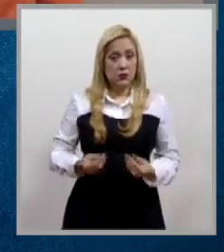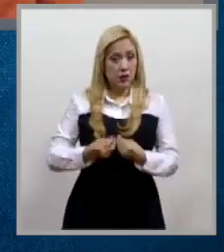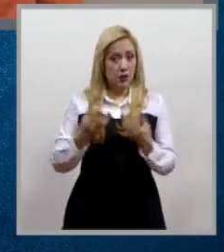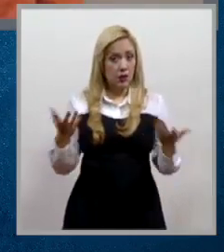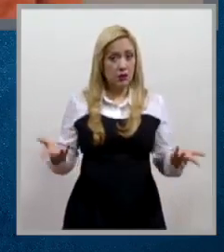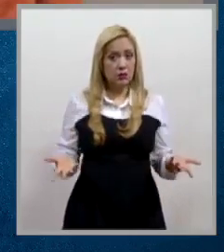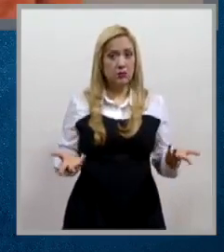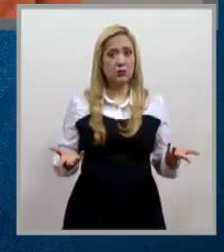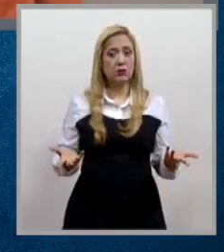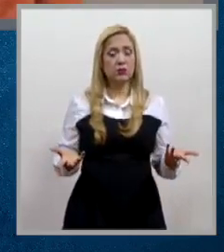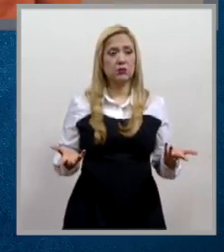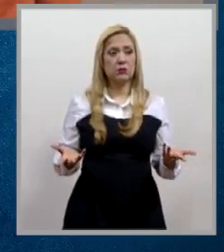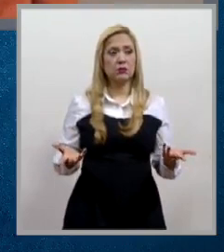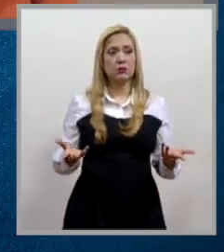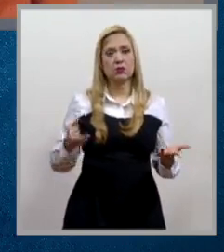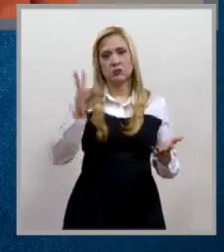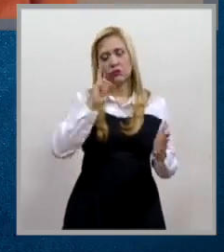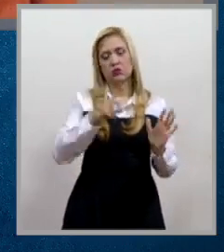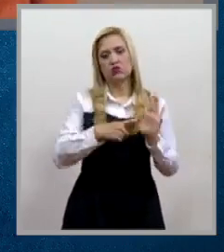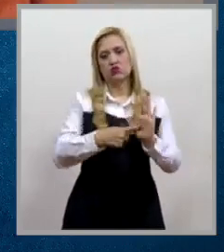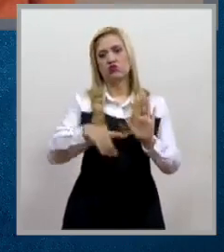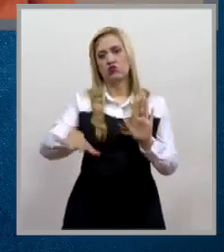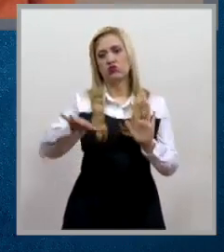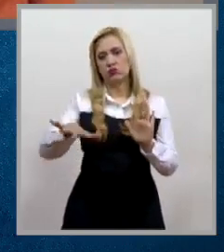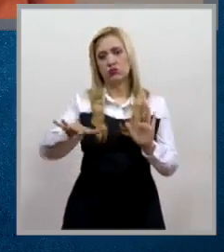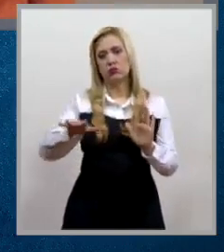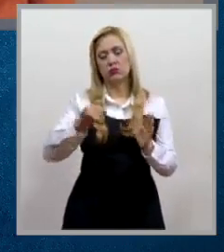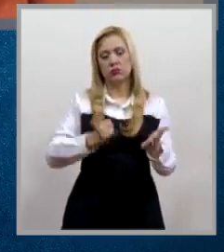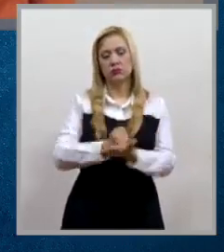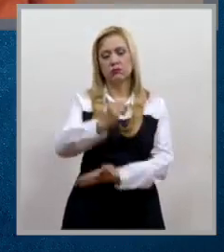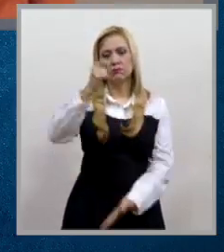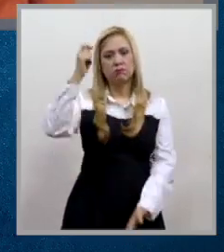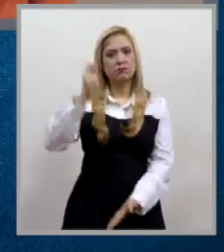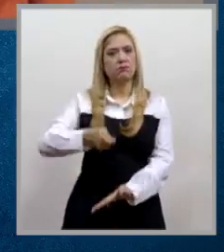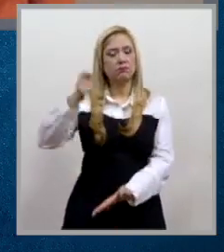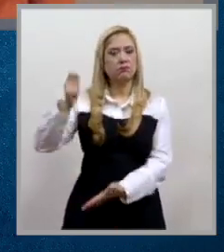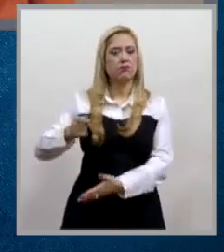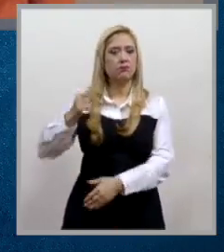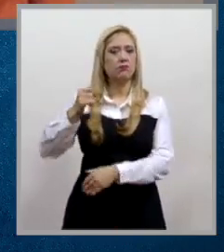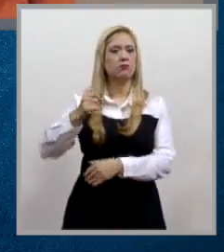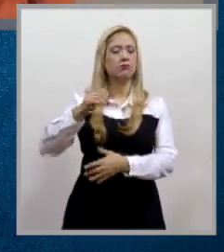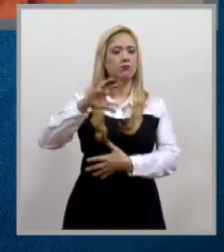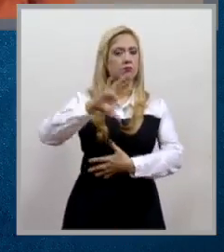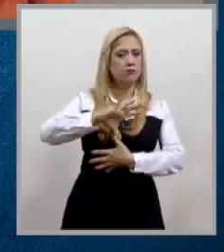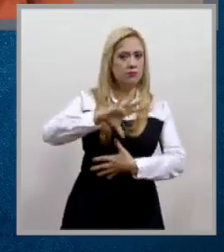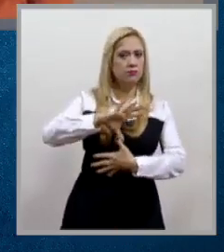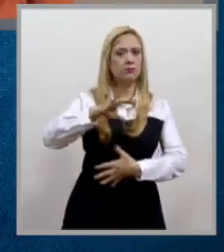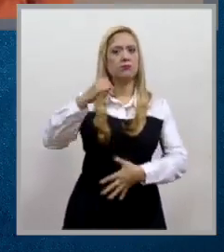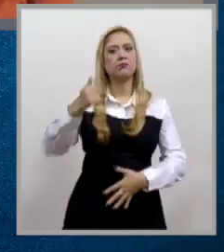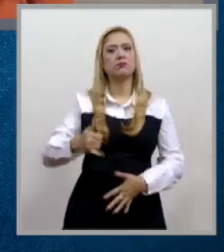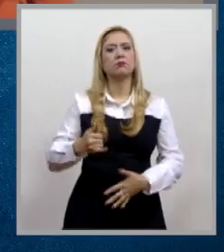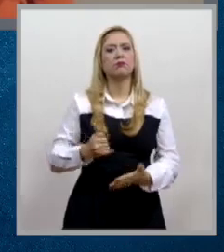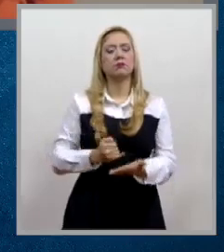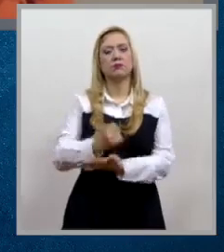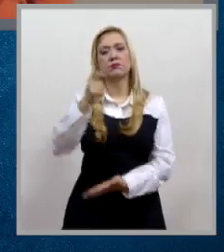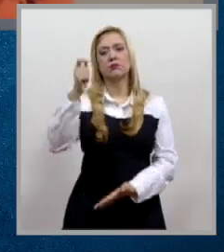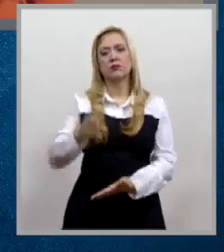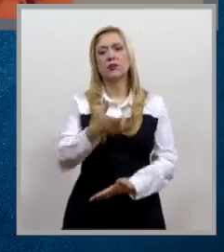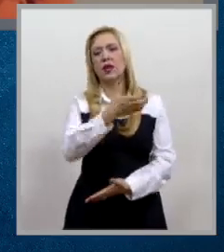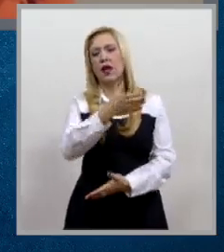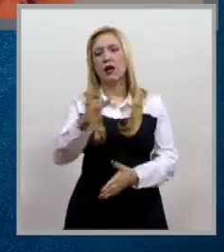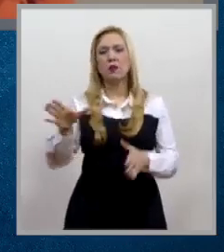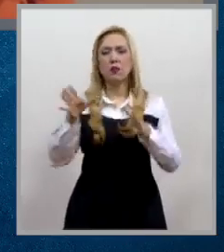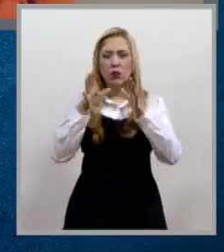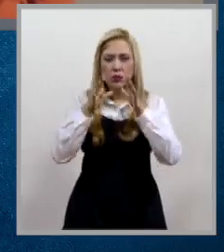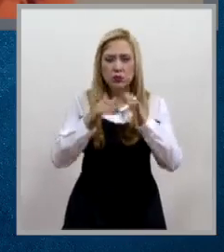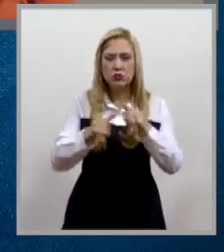se evidencia también en sentencias a nivel interamericano, como Claro. la sentencia del campo algodón, del